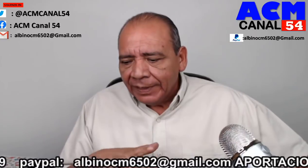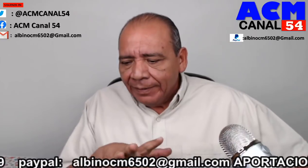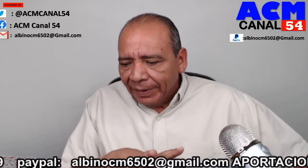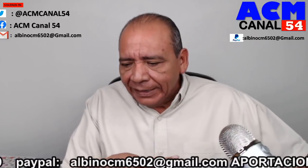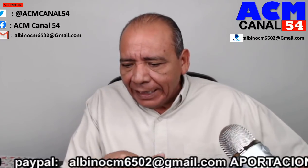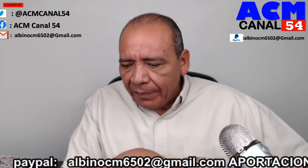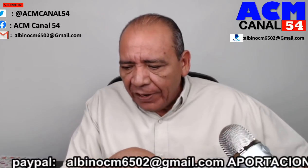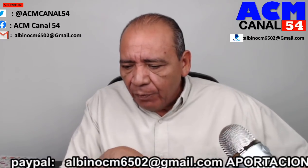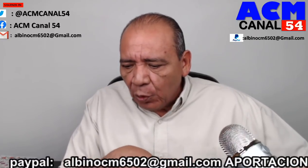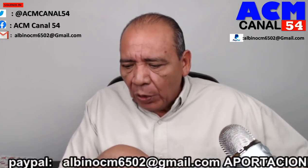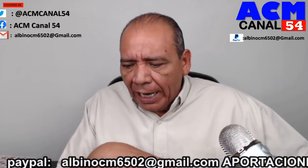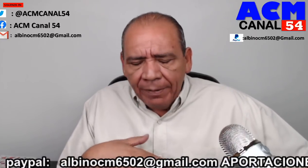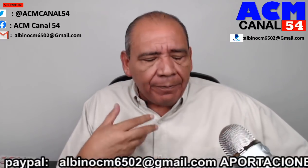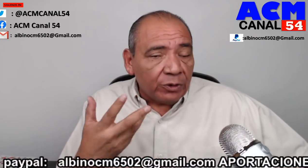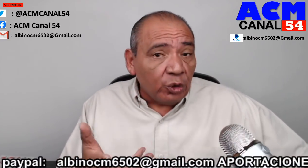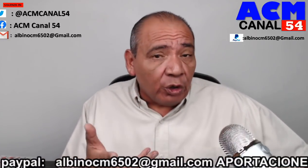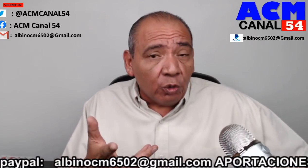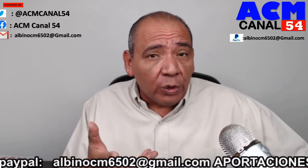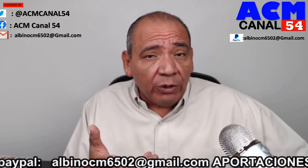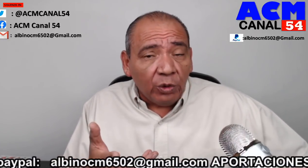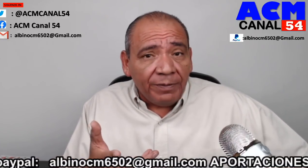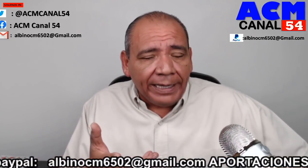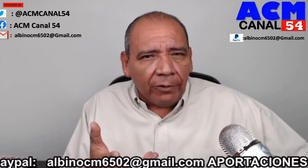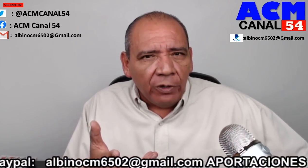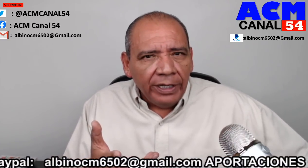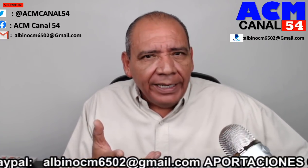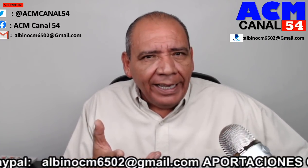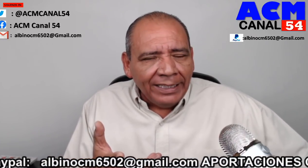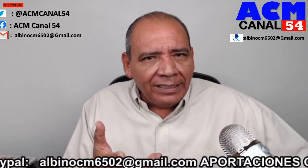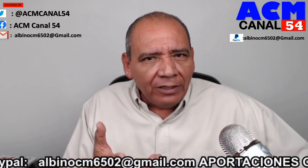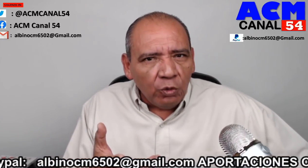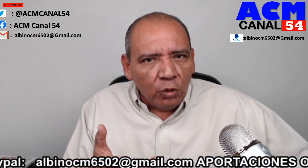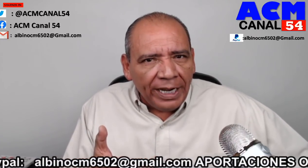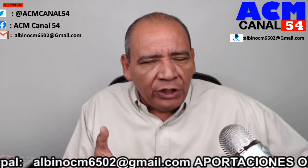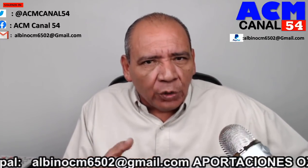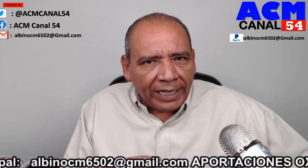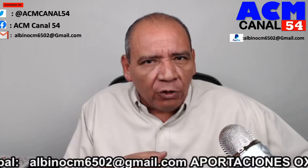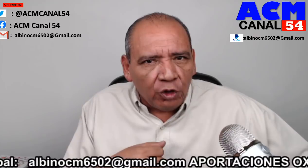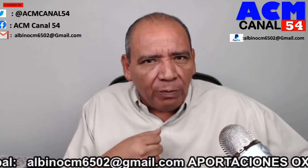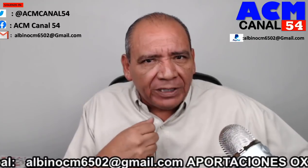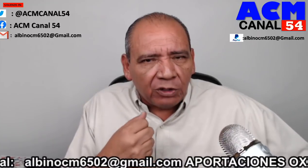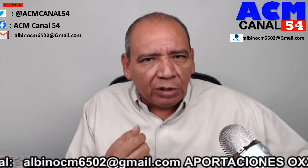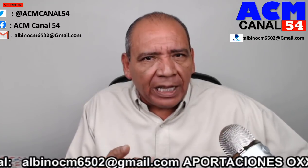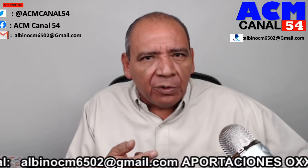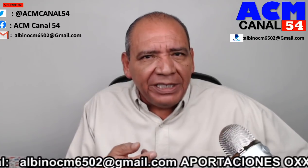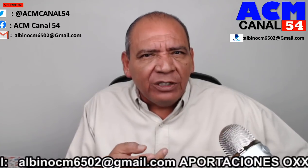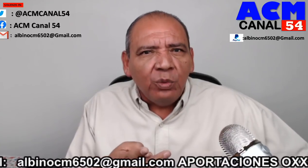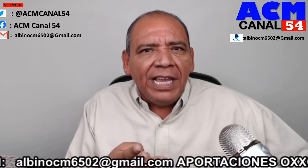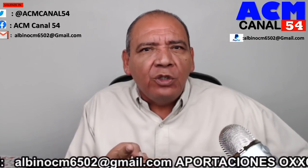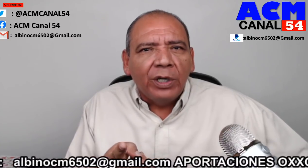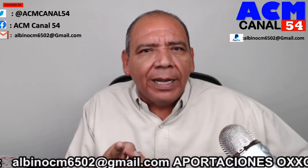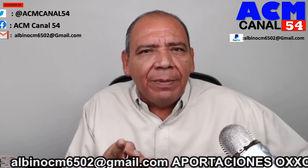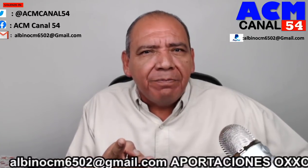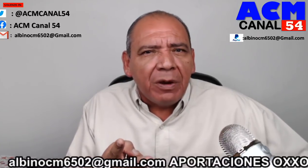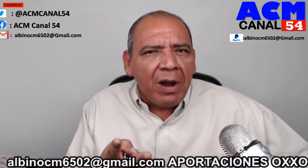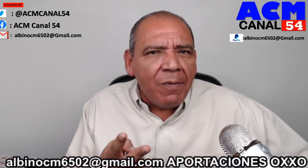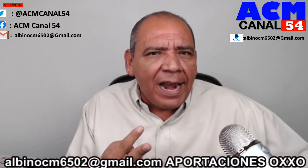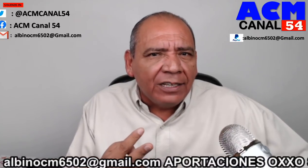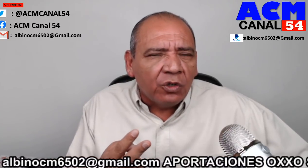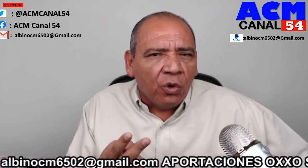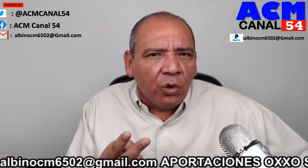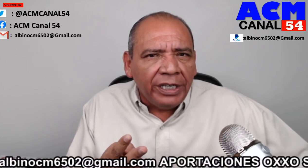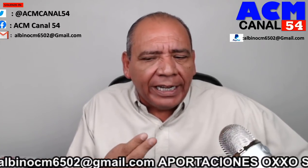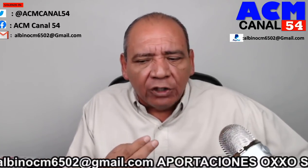Lozoya. Parece que me falla un poco la cámara, pero estoy concluyendo el video. Es un hecho que los nombres se soltaron y es un hecho que